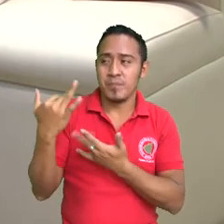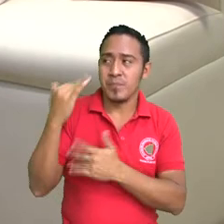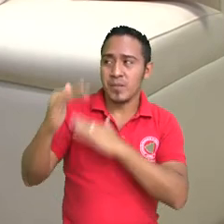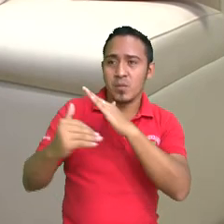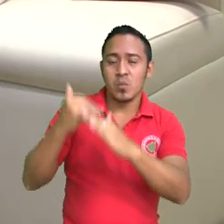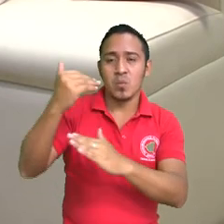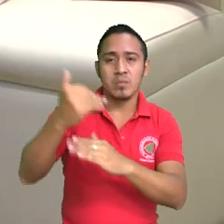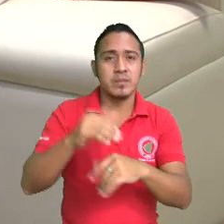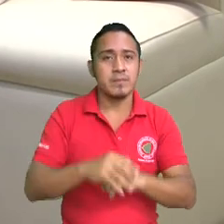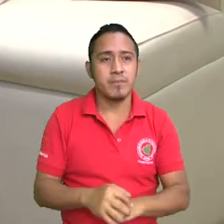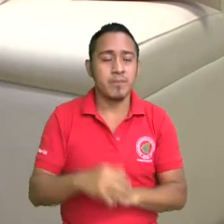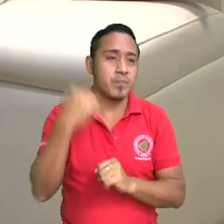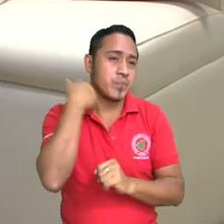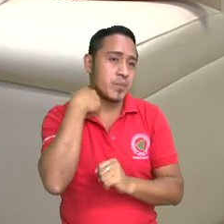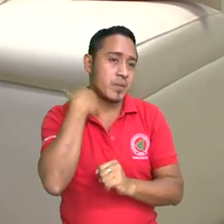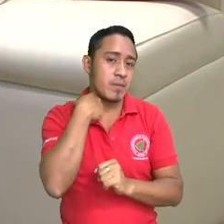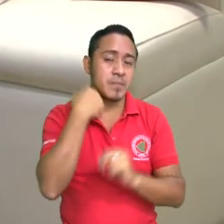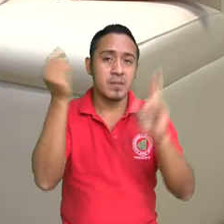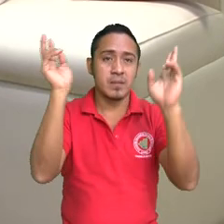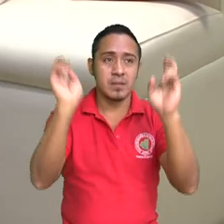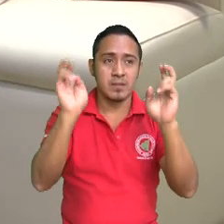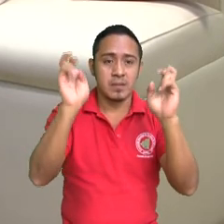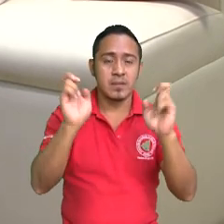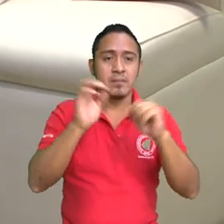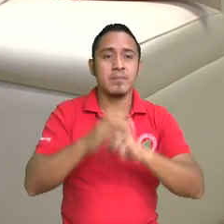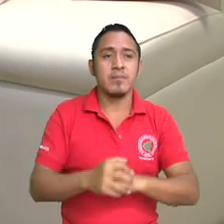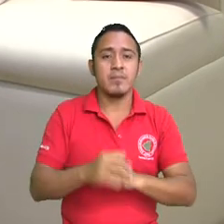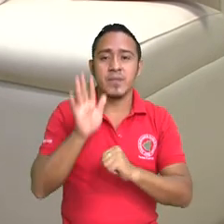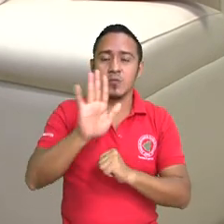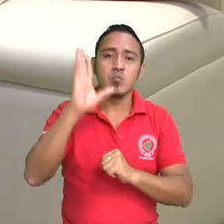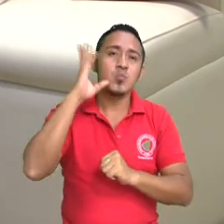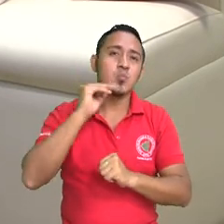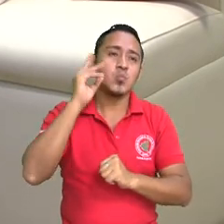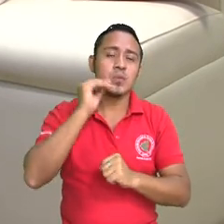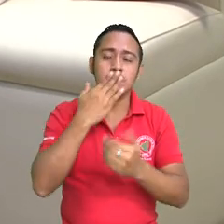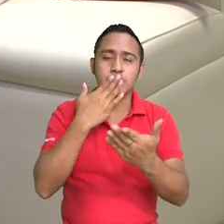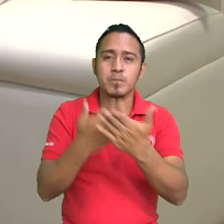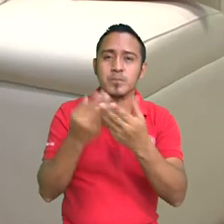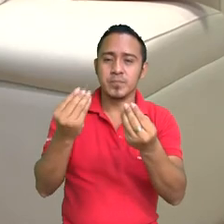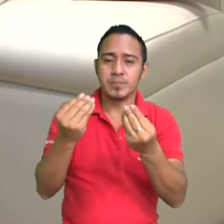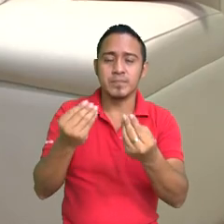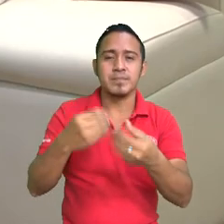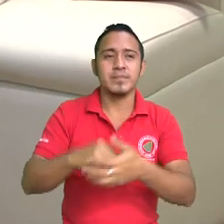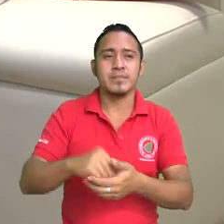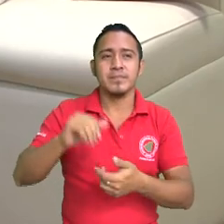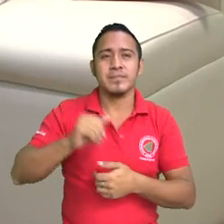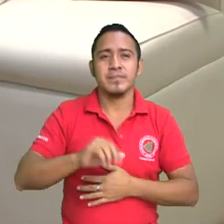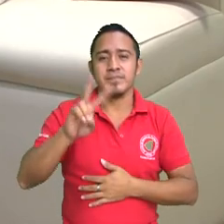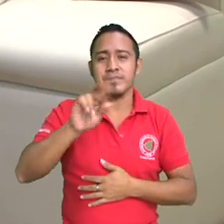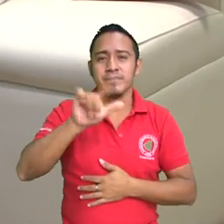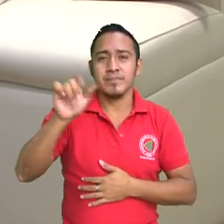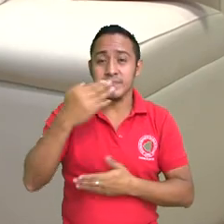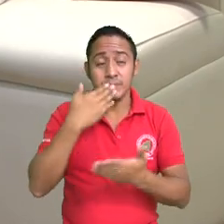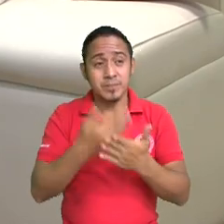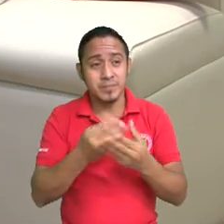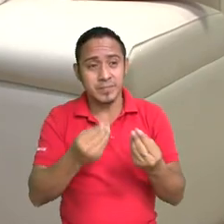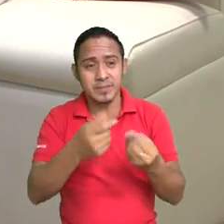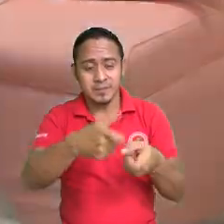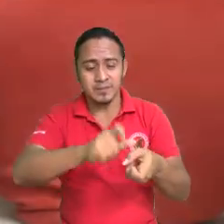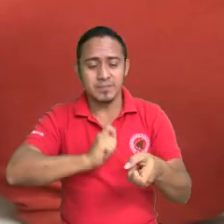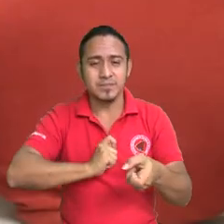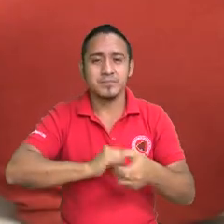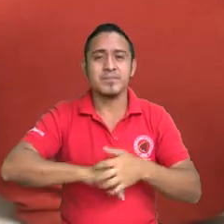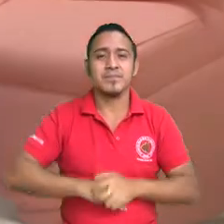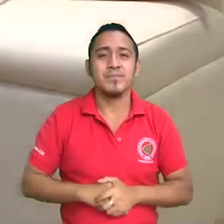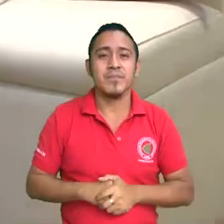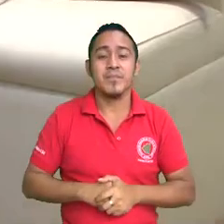otra oportunidad siempre para hablar de temas relacionados a su especialidad. Muchas gracias, doctora Alexandra Valle. Muchas gracias a ustedes por la